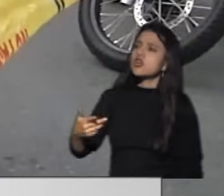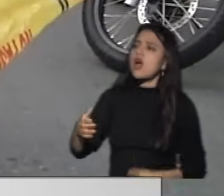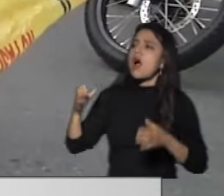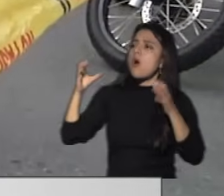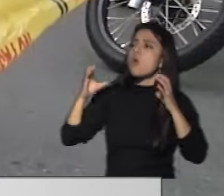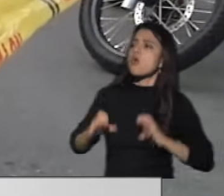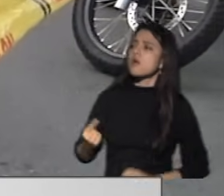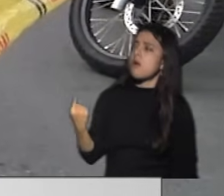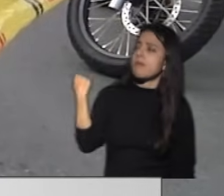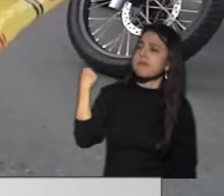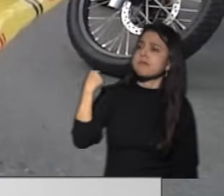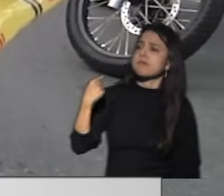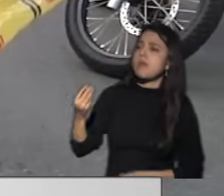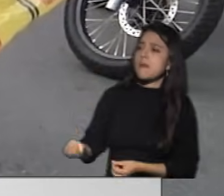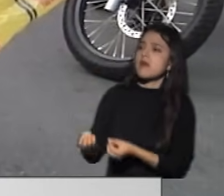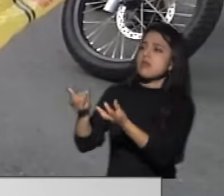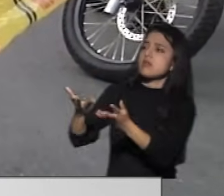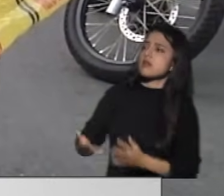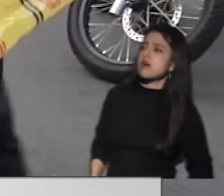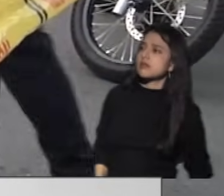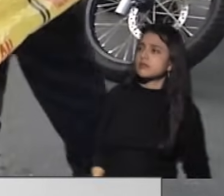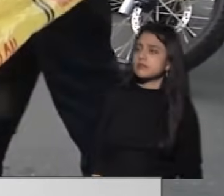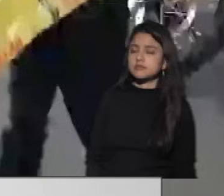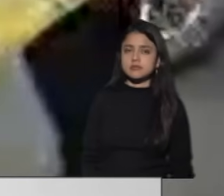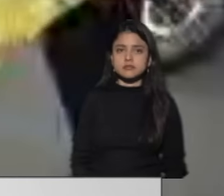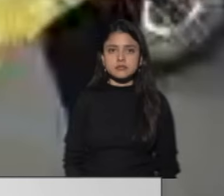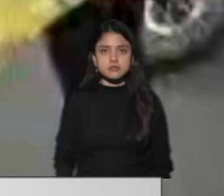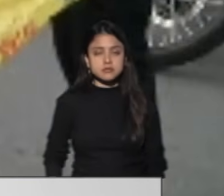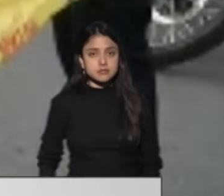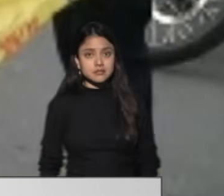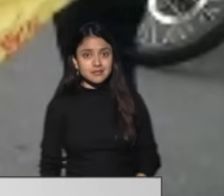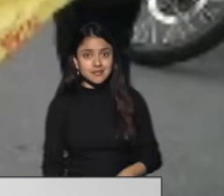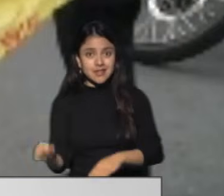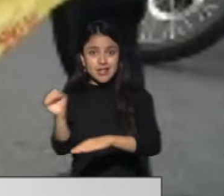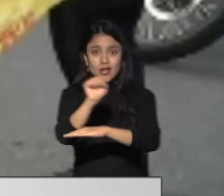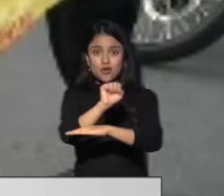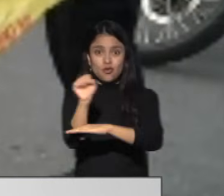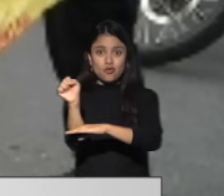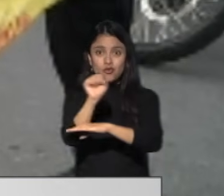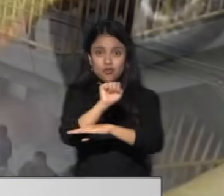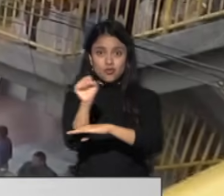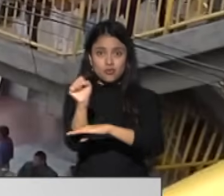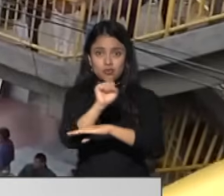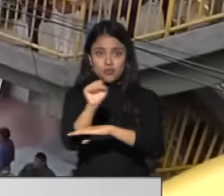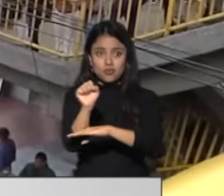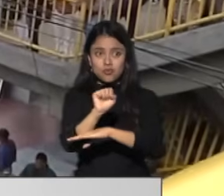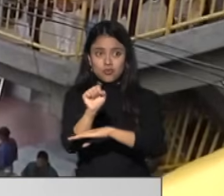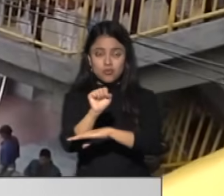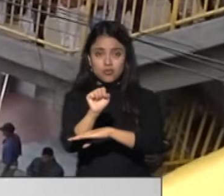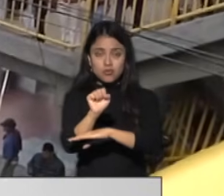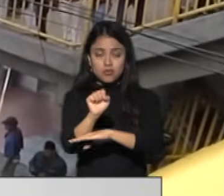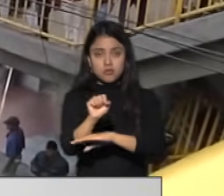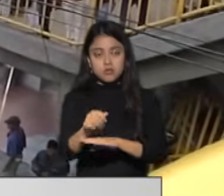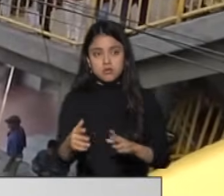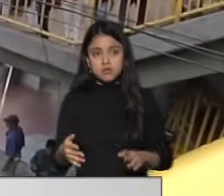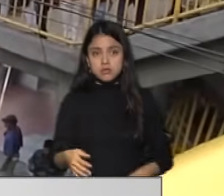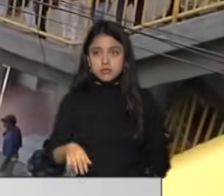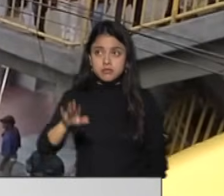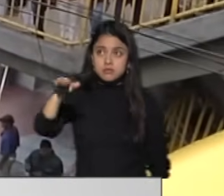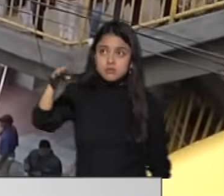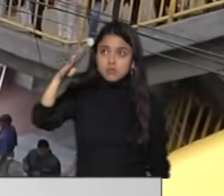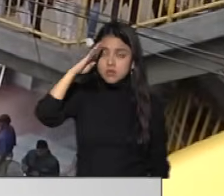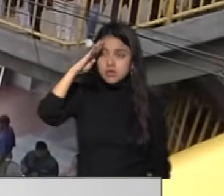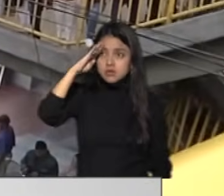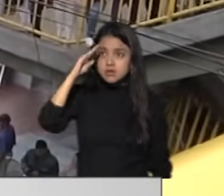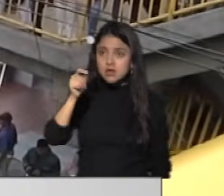de las autoridades indica que el conductor del vehículo le dijo a la policía que fue interceptado por un grupo de hombres en la vía Amaga